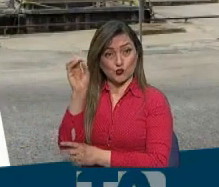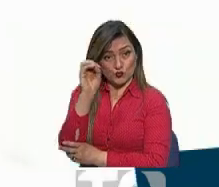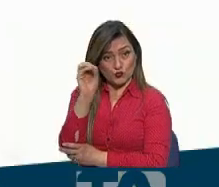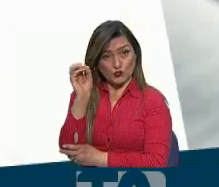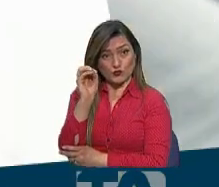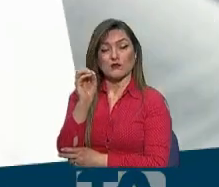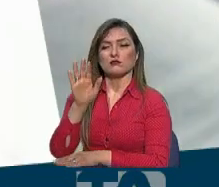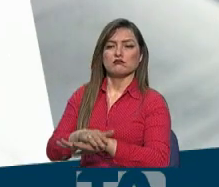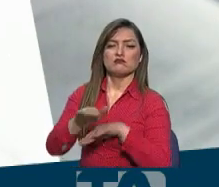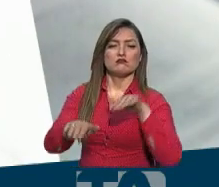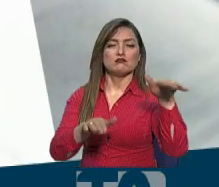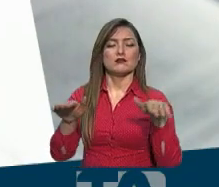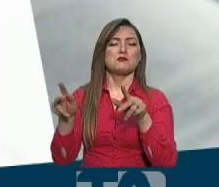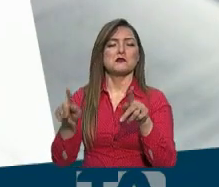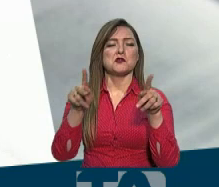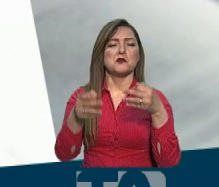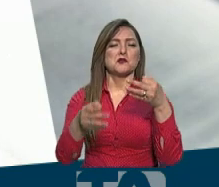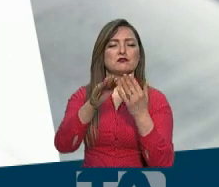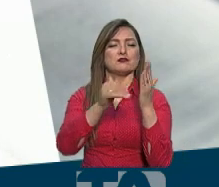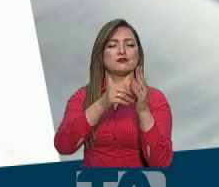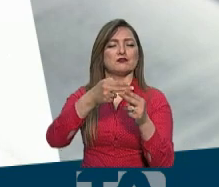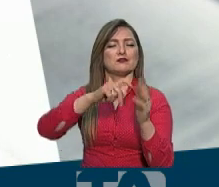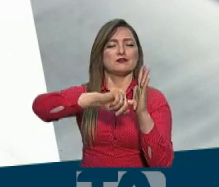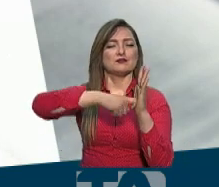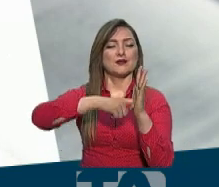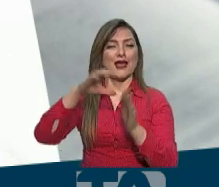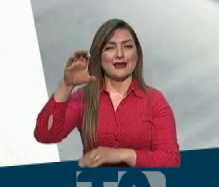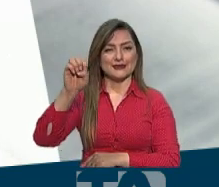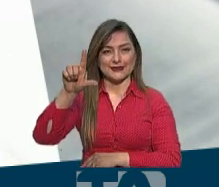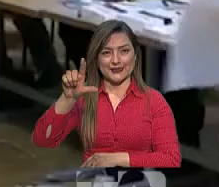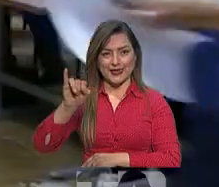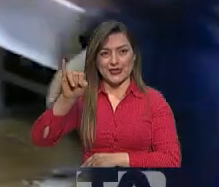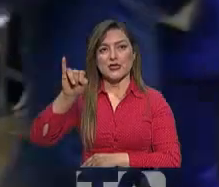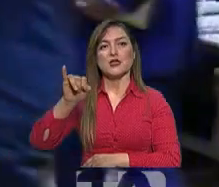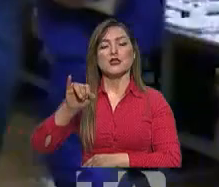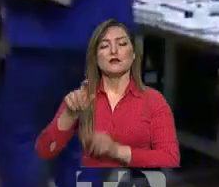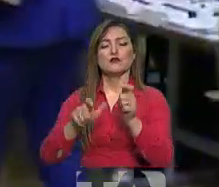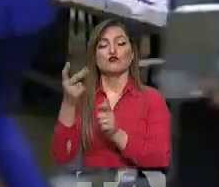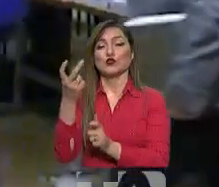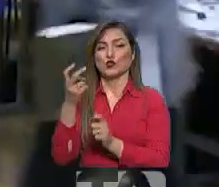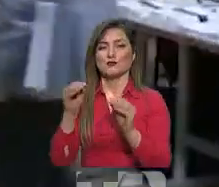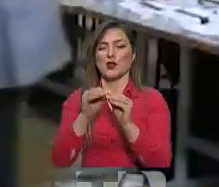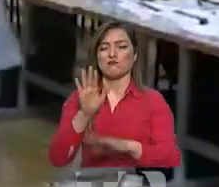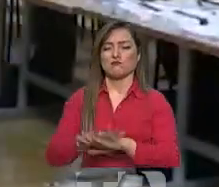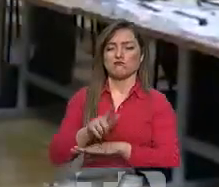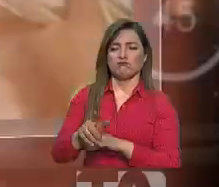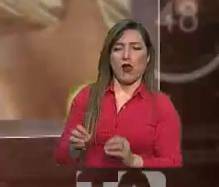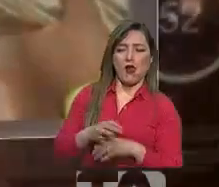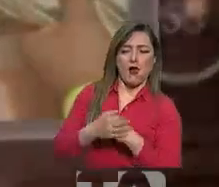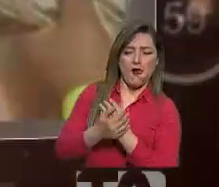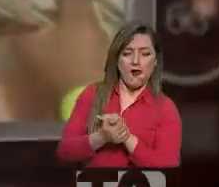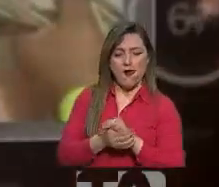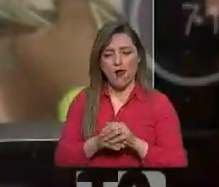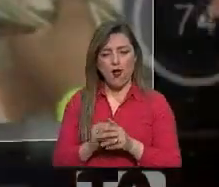evaluatoria y preparatoria de juicio en contra del excontralor pablo se lee y 12 personas más por el delito de delincuencia organizada el